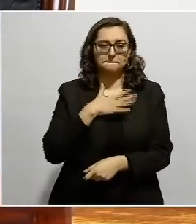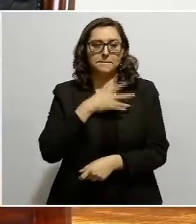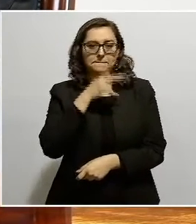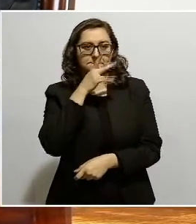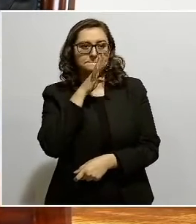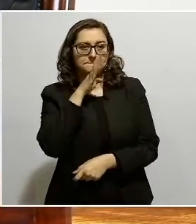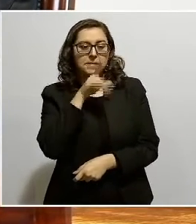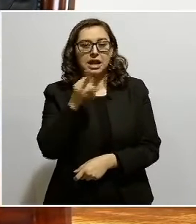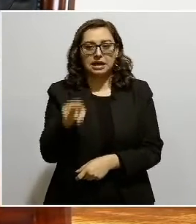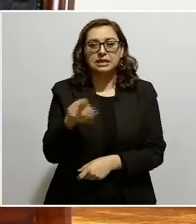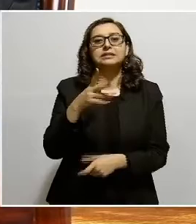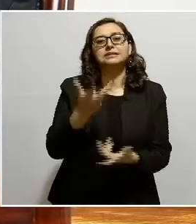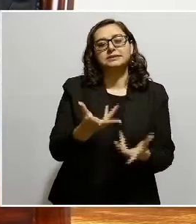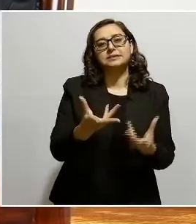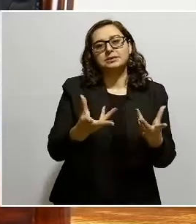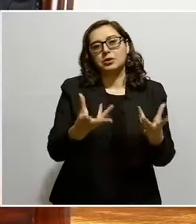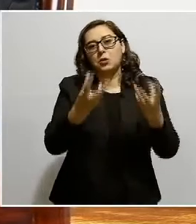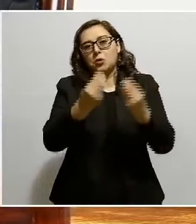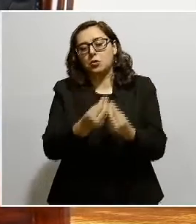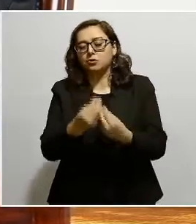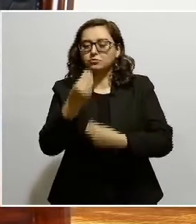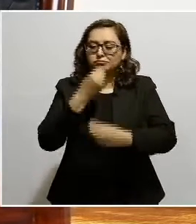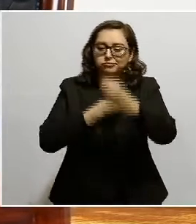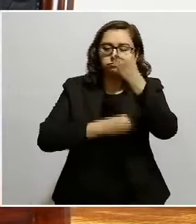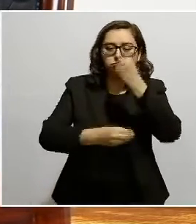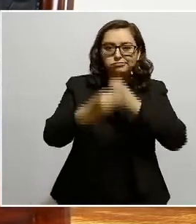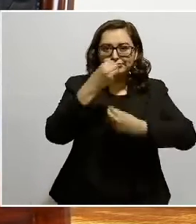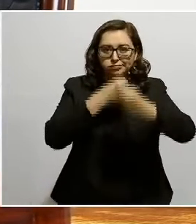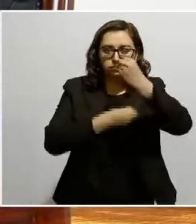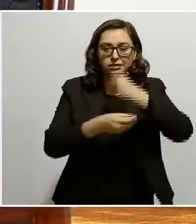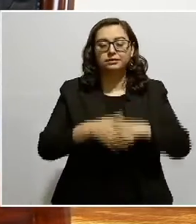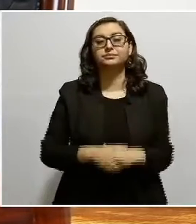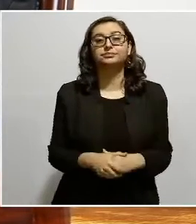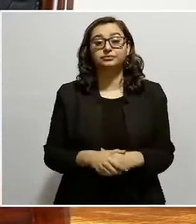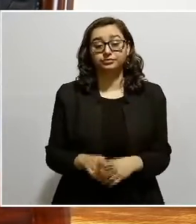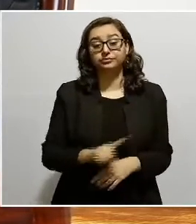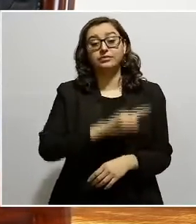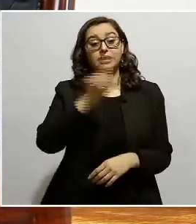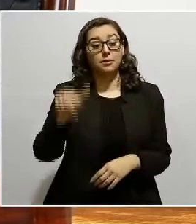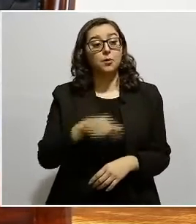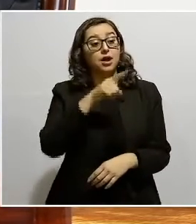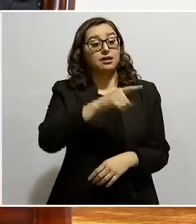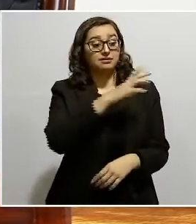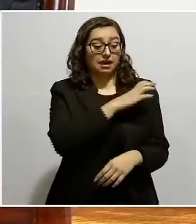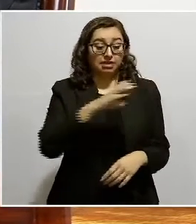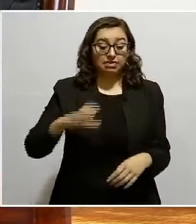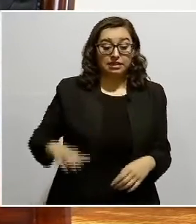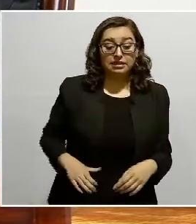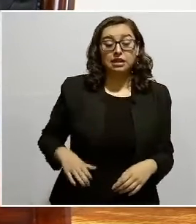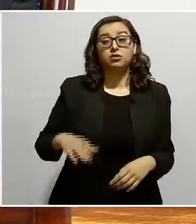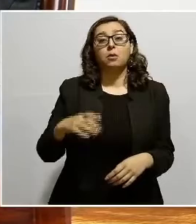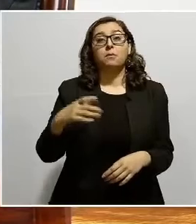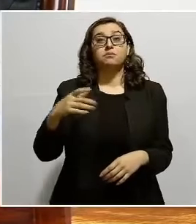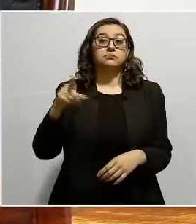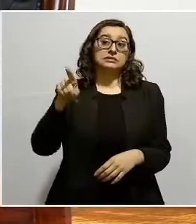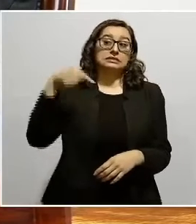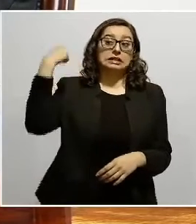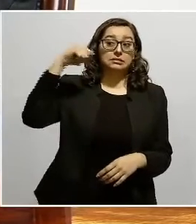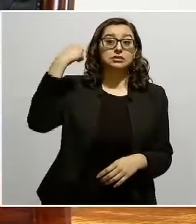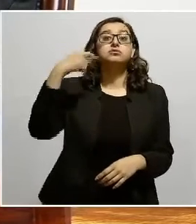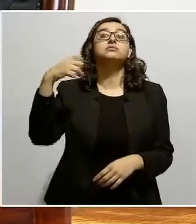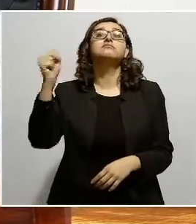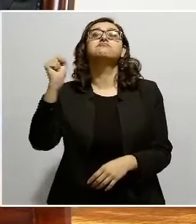padres. Cuando lo nombraron candidato a senador por Tabasco, tuvimos